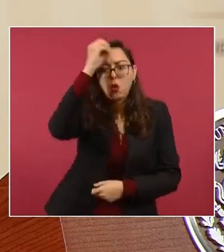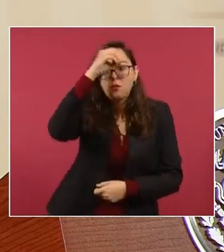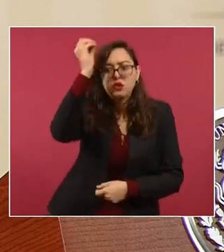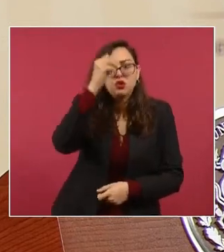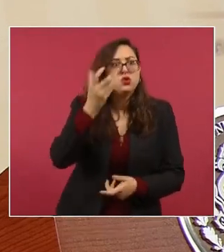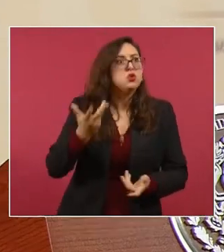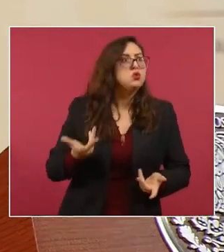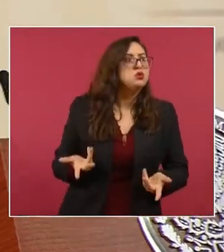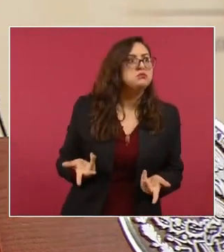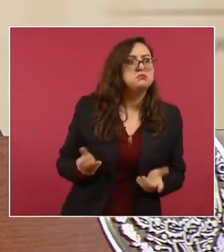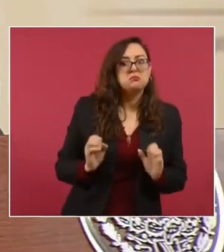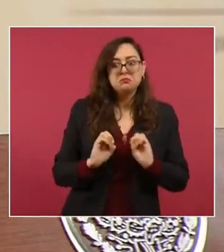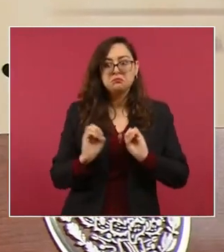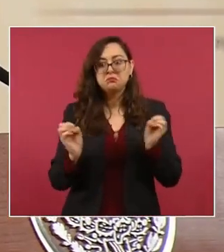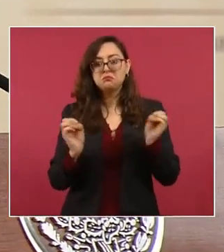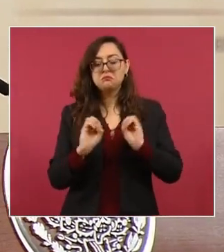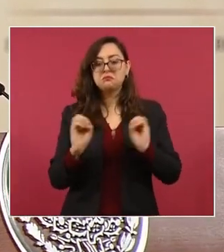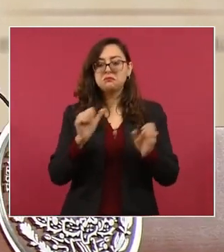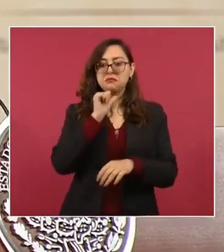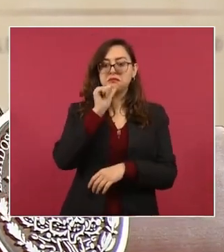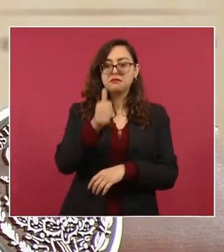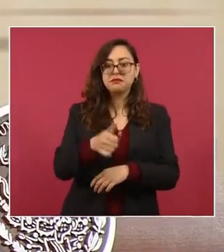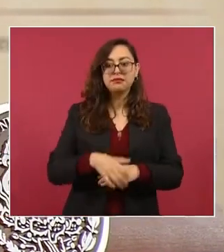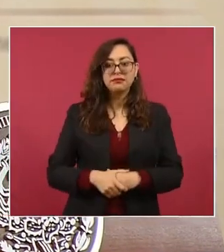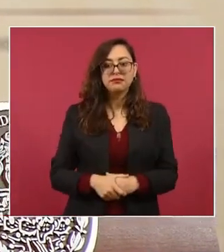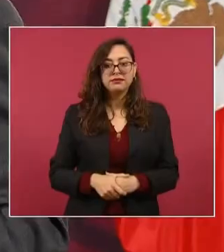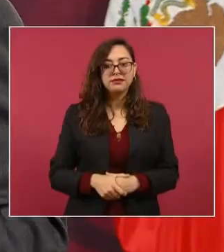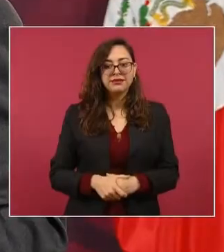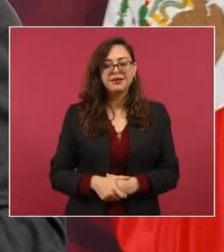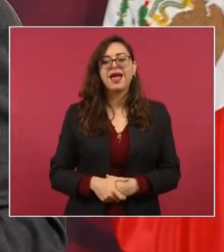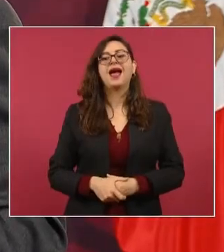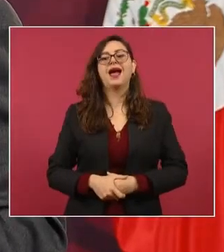estar simulando,